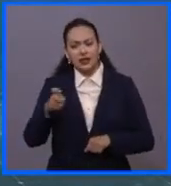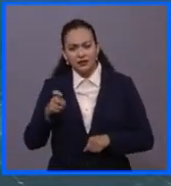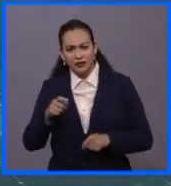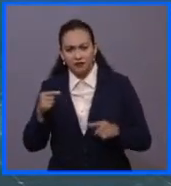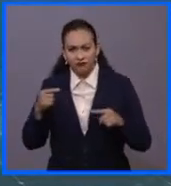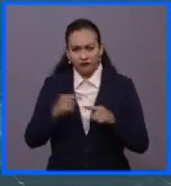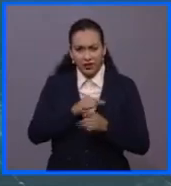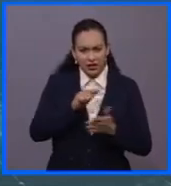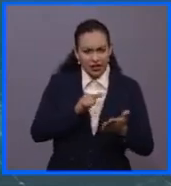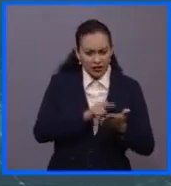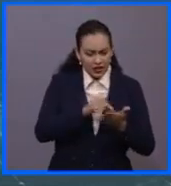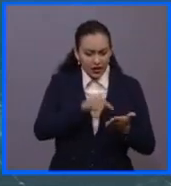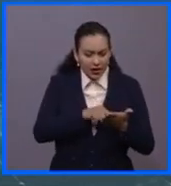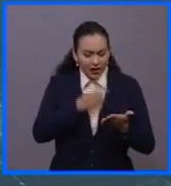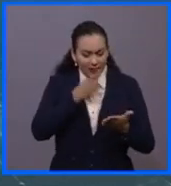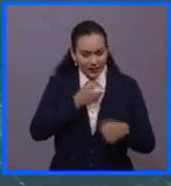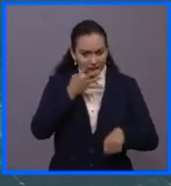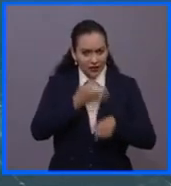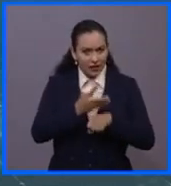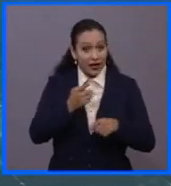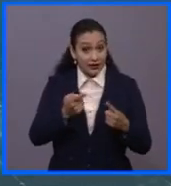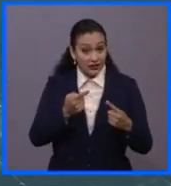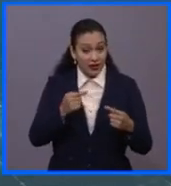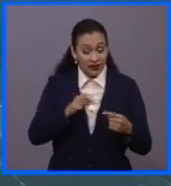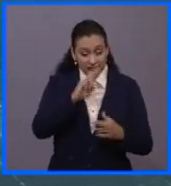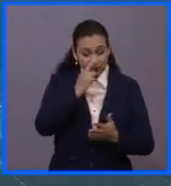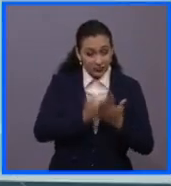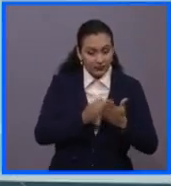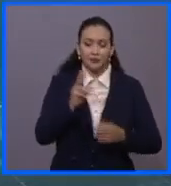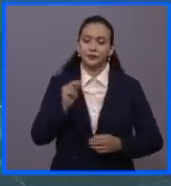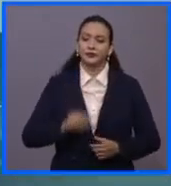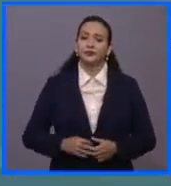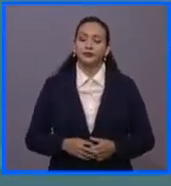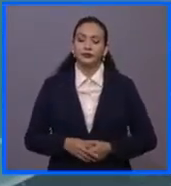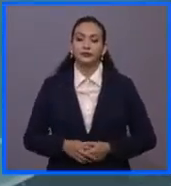de proporcionalidad de las penas, determinó la primera sala.